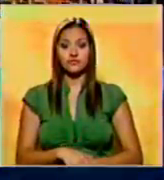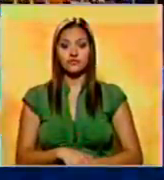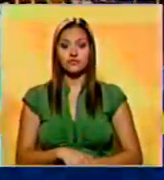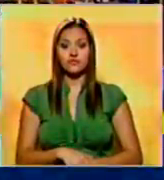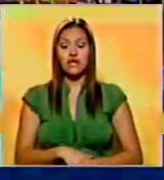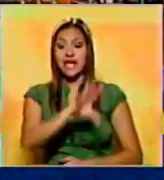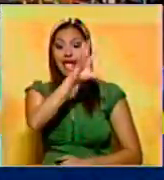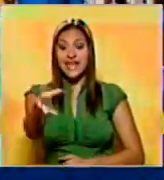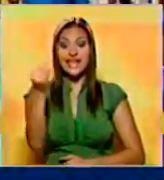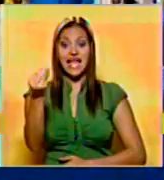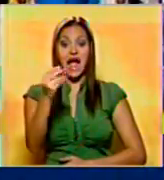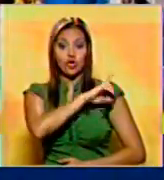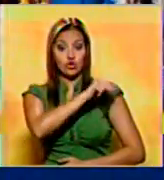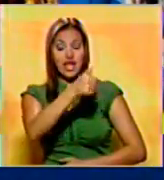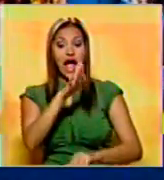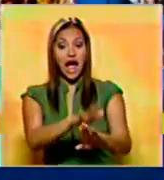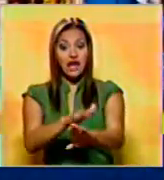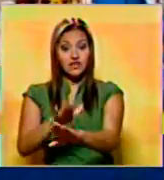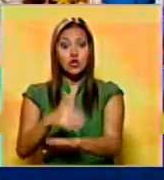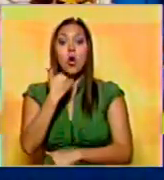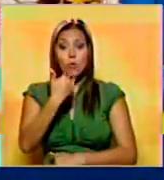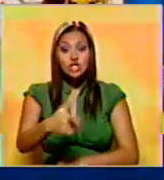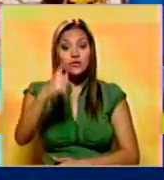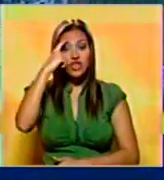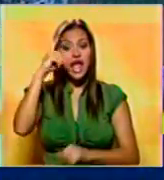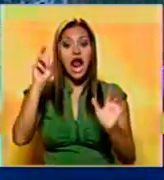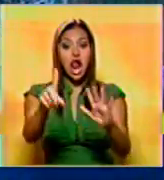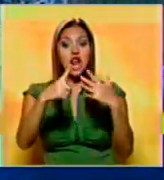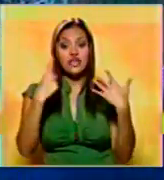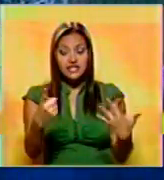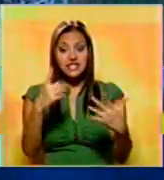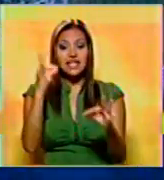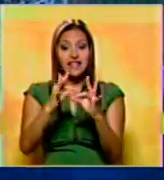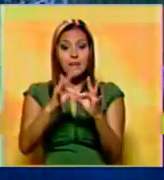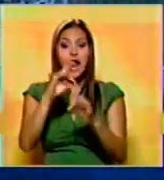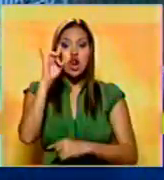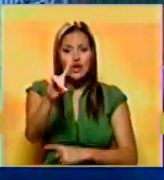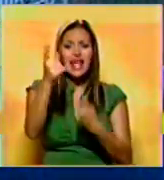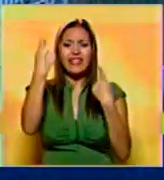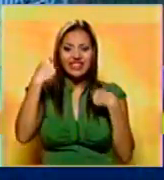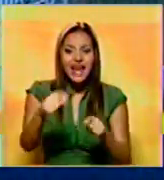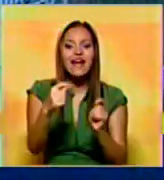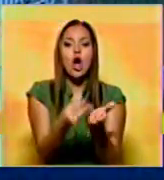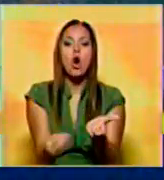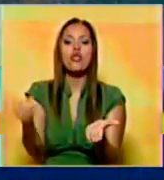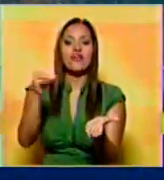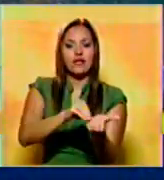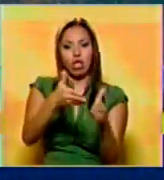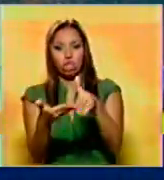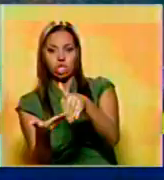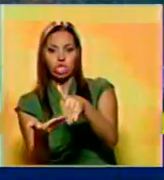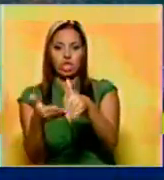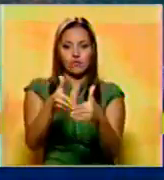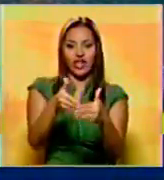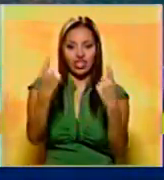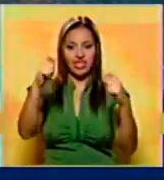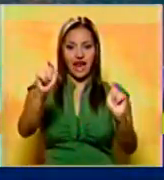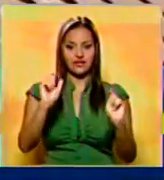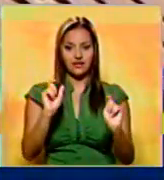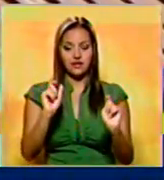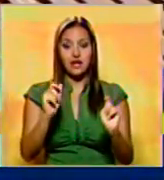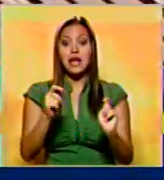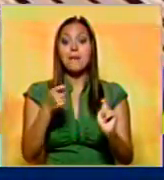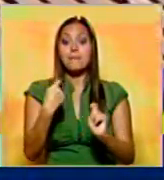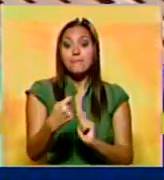En Italia, las autoridades informaron que el próximo lunes 16 de septiembre van a intentar reflotar al crucero Costa Concordia. Los trabajos